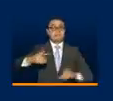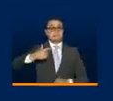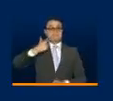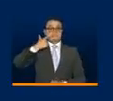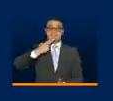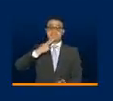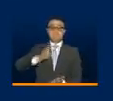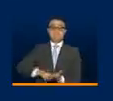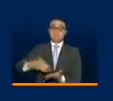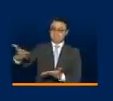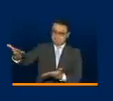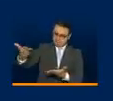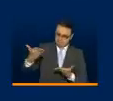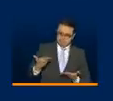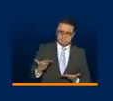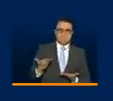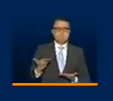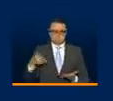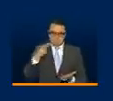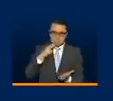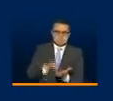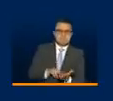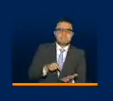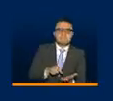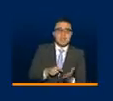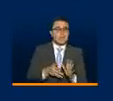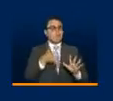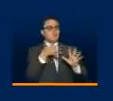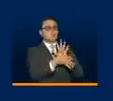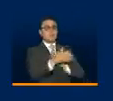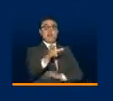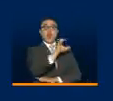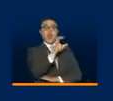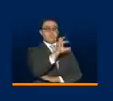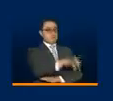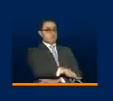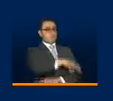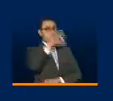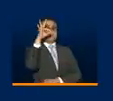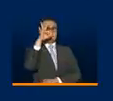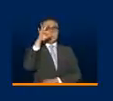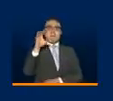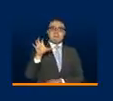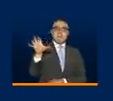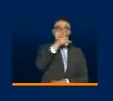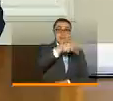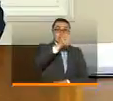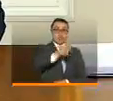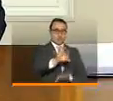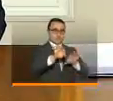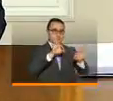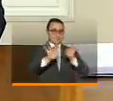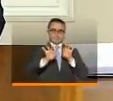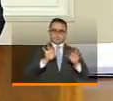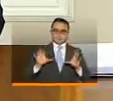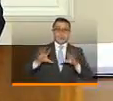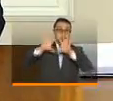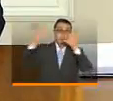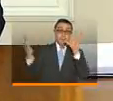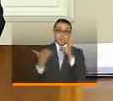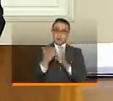una carta a través de la cual se nos informaba que Colombia había sido seleccionado dentro de los 18 países del mundo